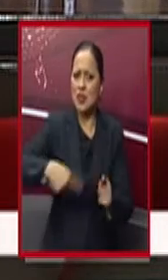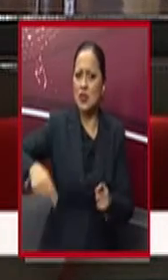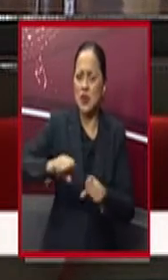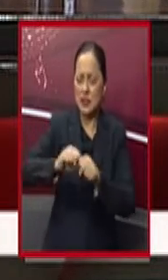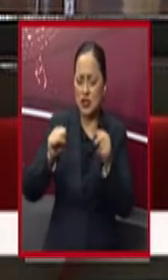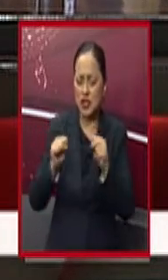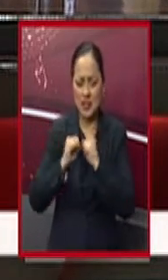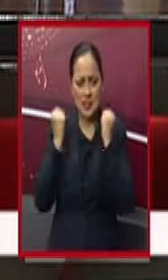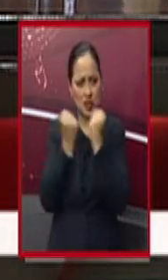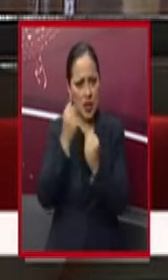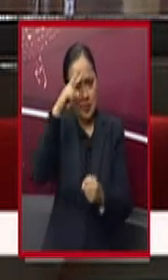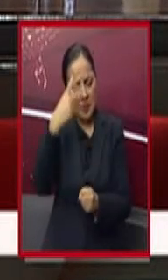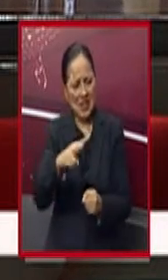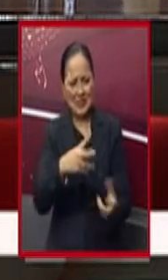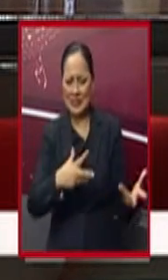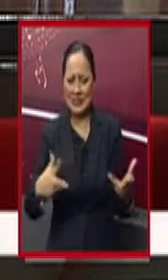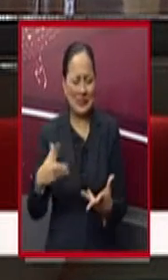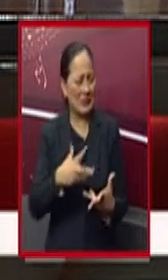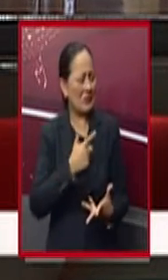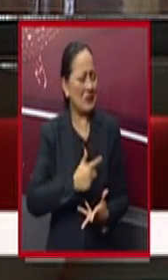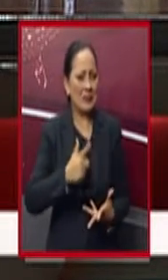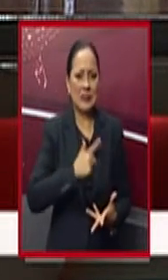diversos sectores de la sociedad mexicana.